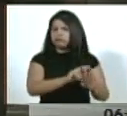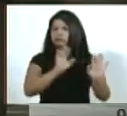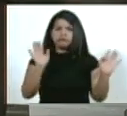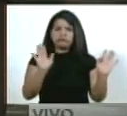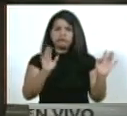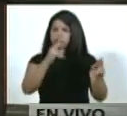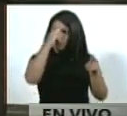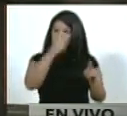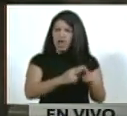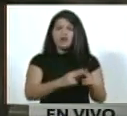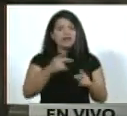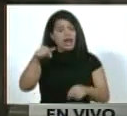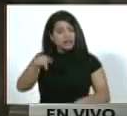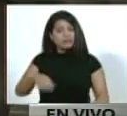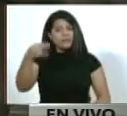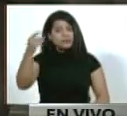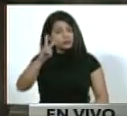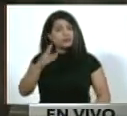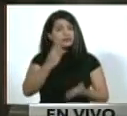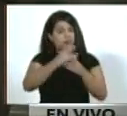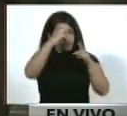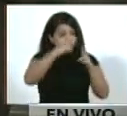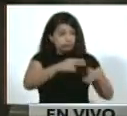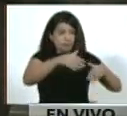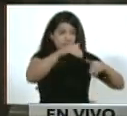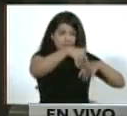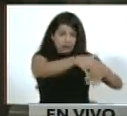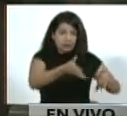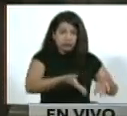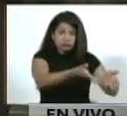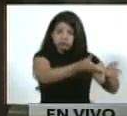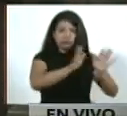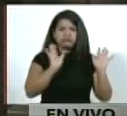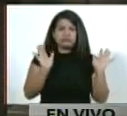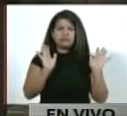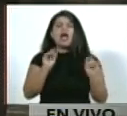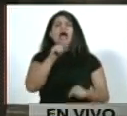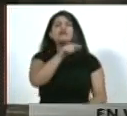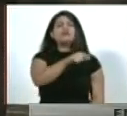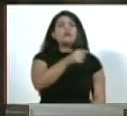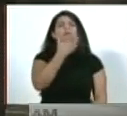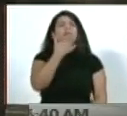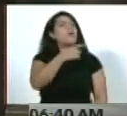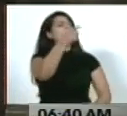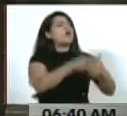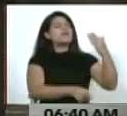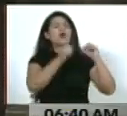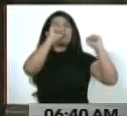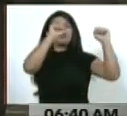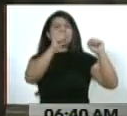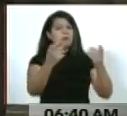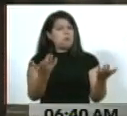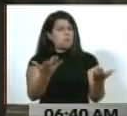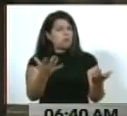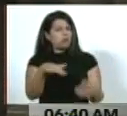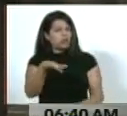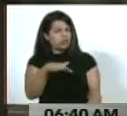de hecho está garantizada. ¿A quién no se le ha permitido en este país manifestar,